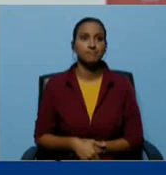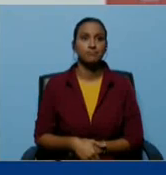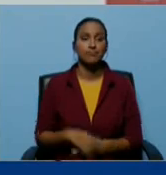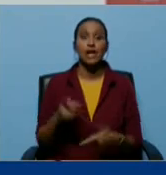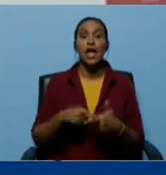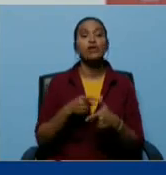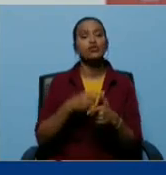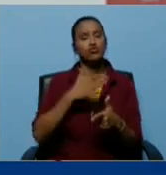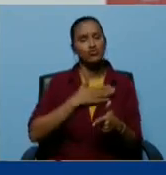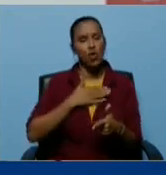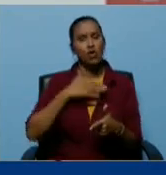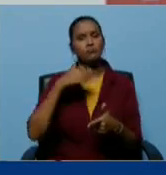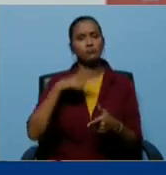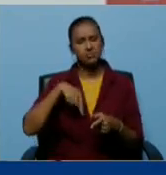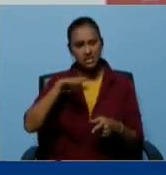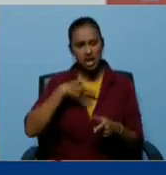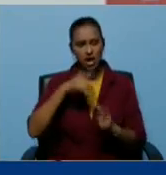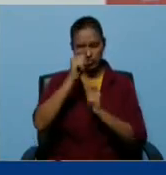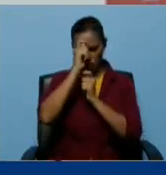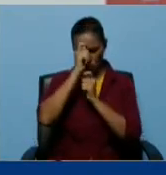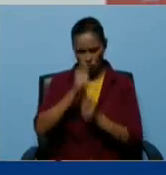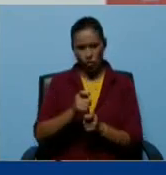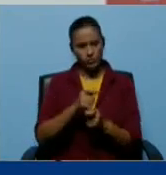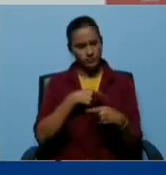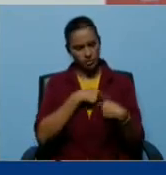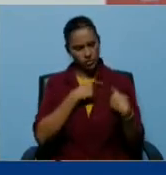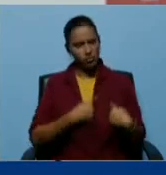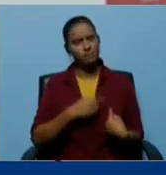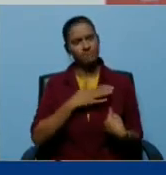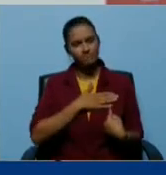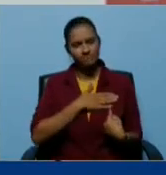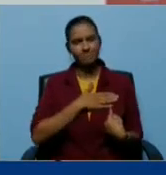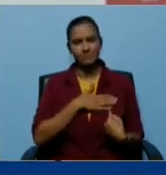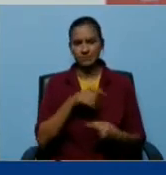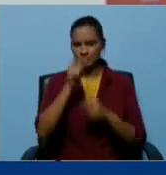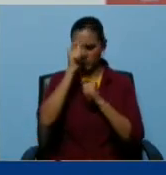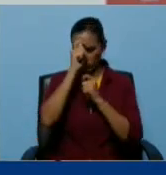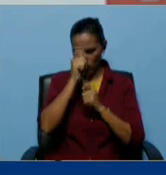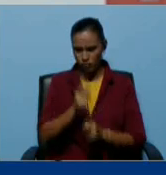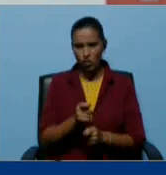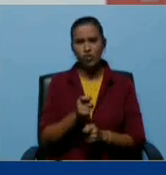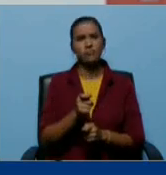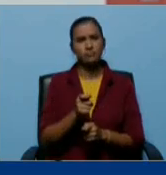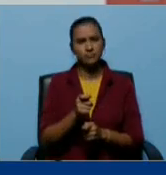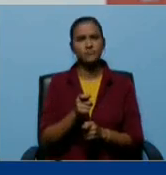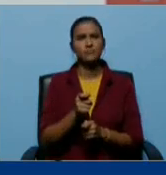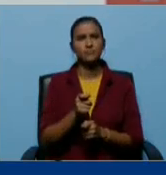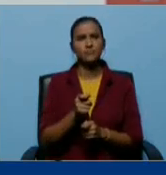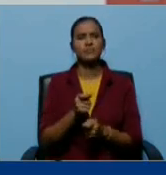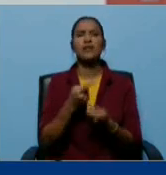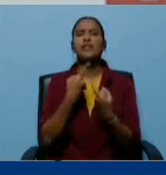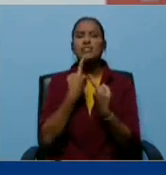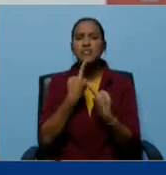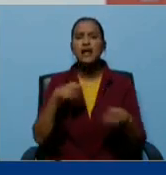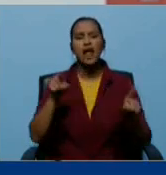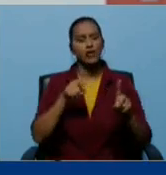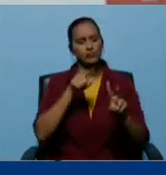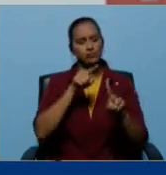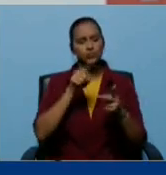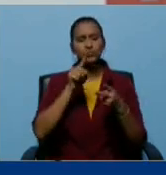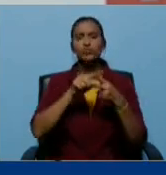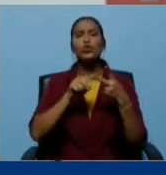desde nuestro corazón un homenaje y declarar a estas dos